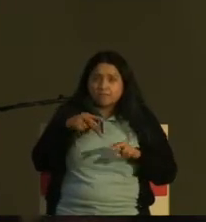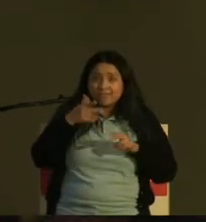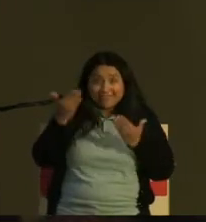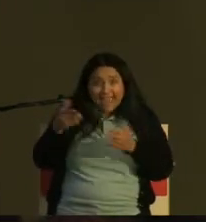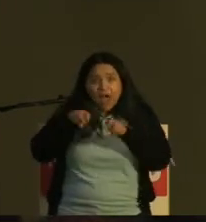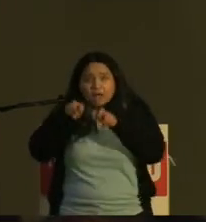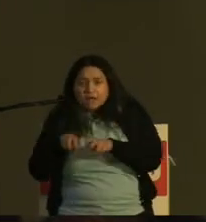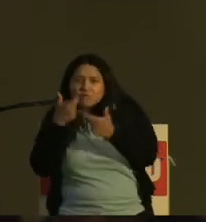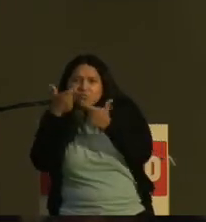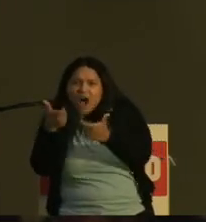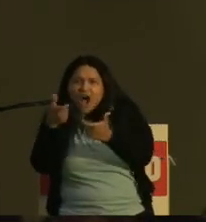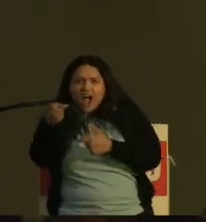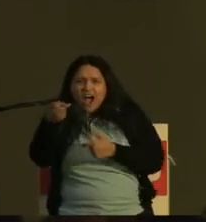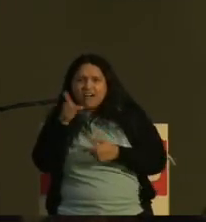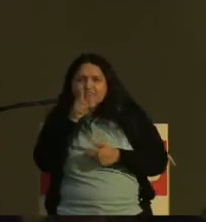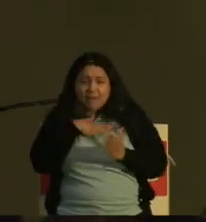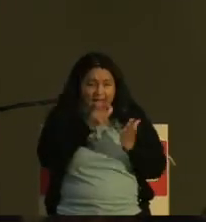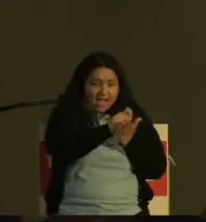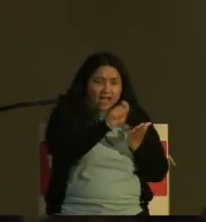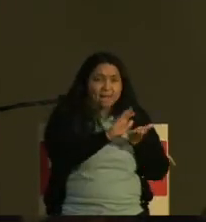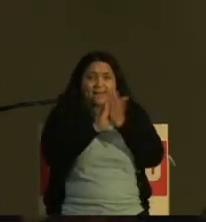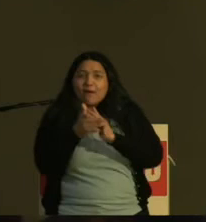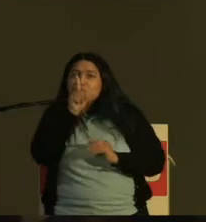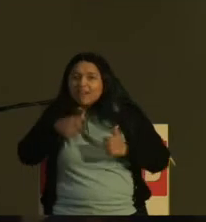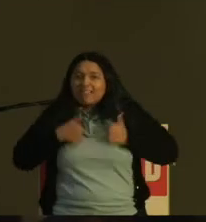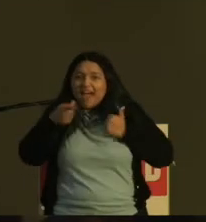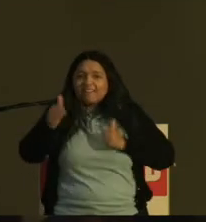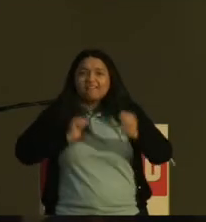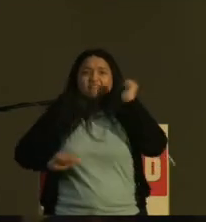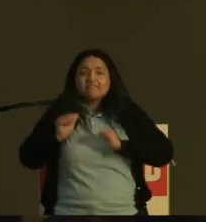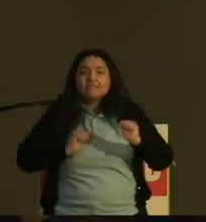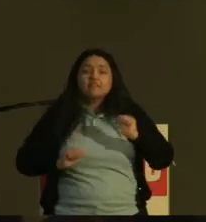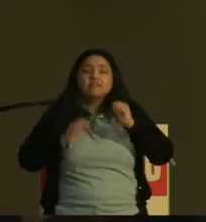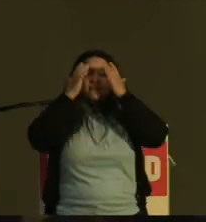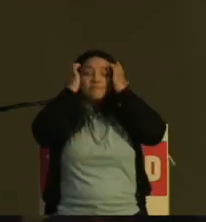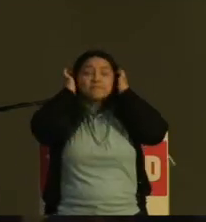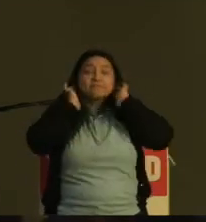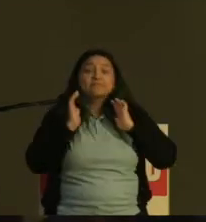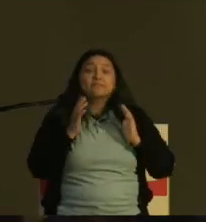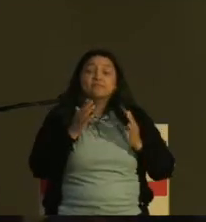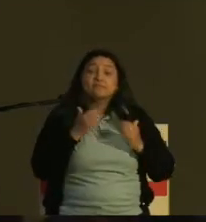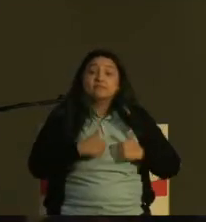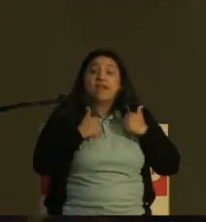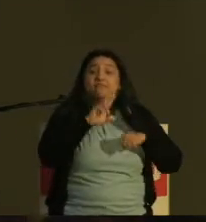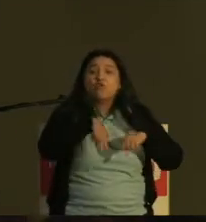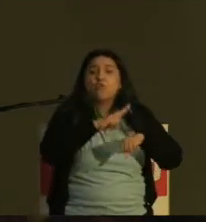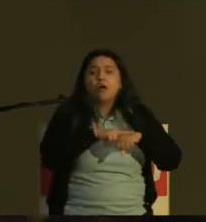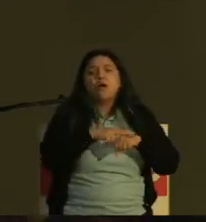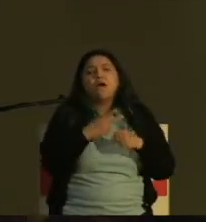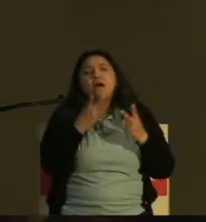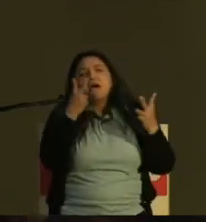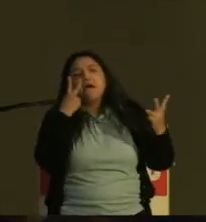ahí era la vida real, ¿no? Porque la vida normal yo la siento como medio